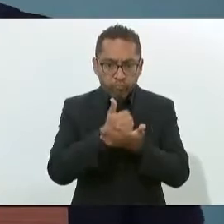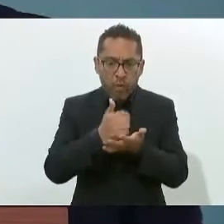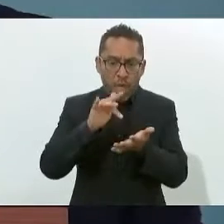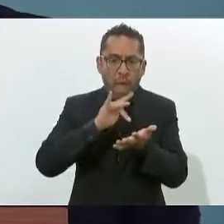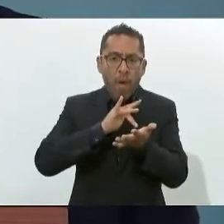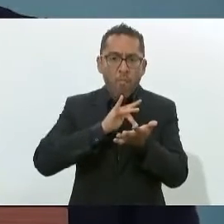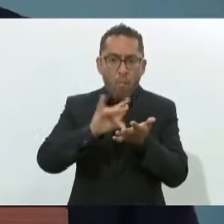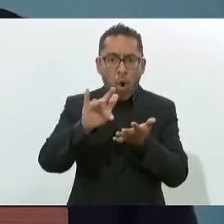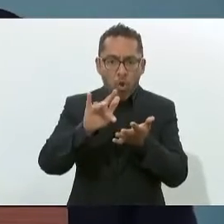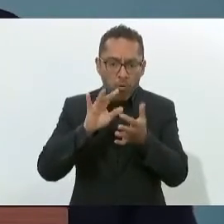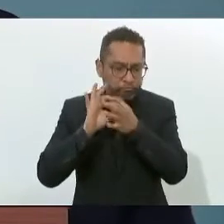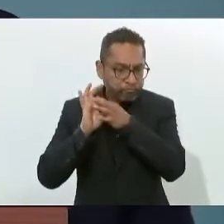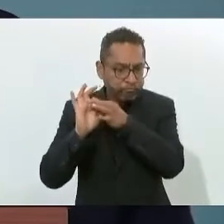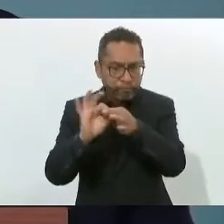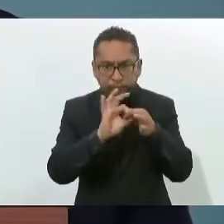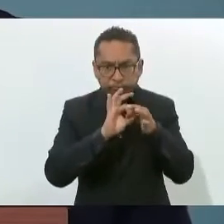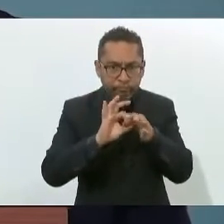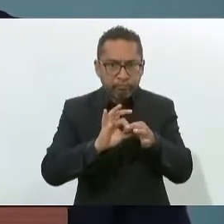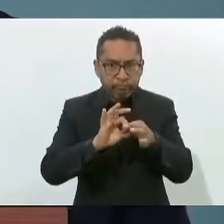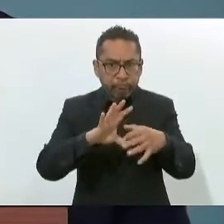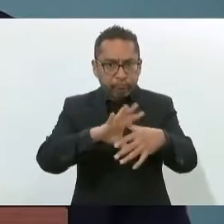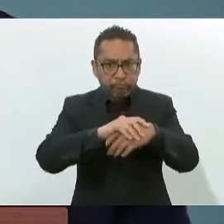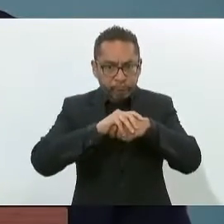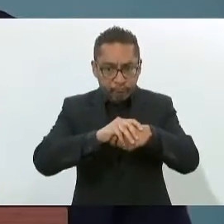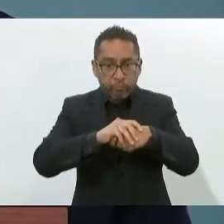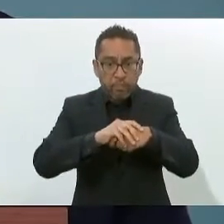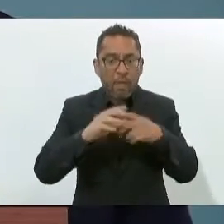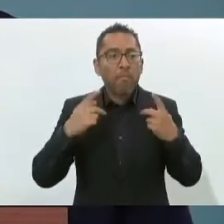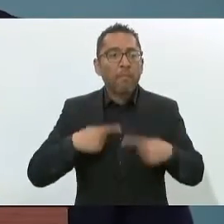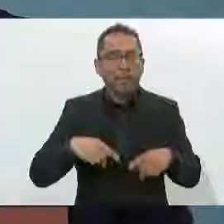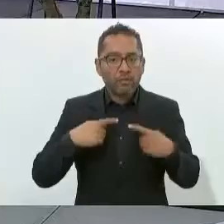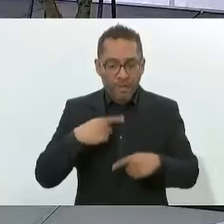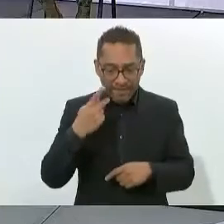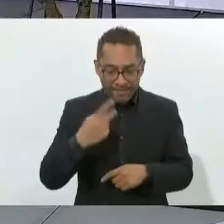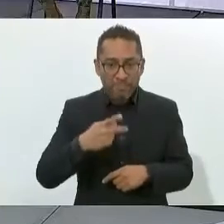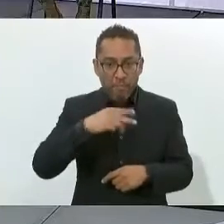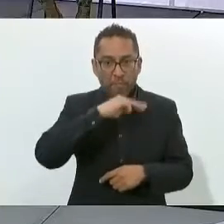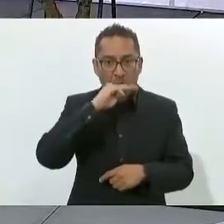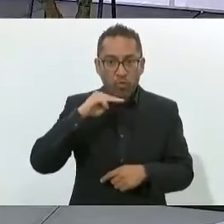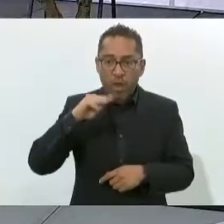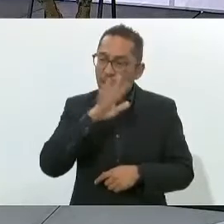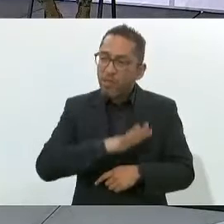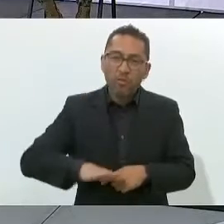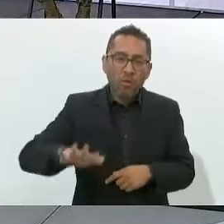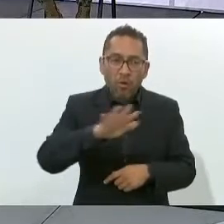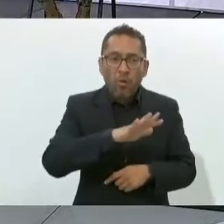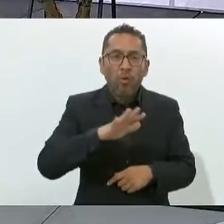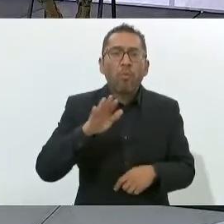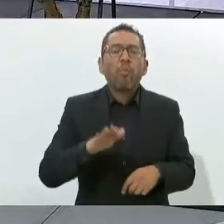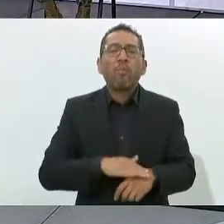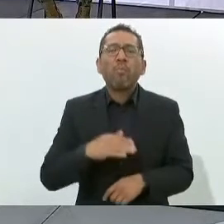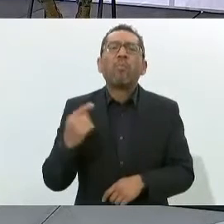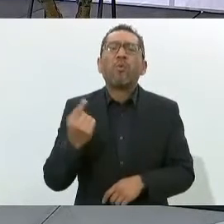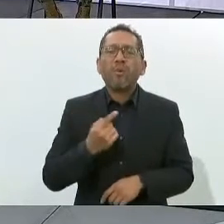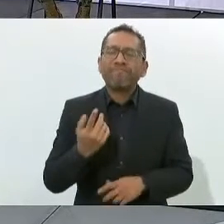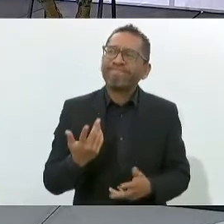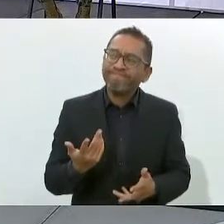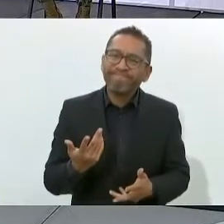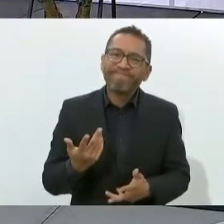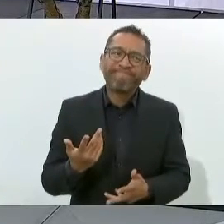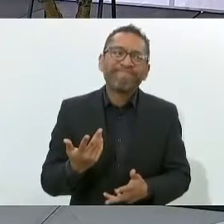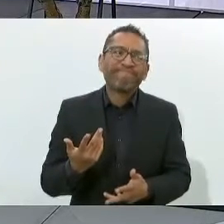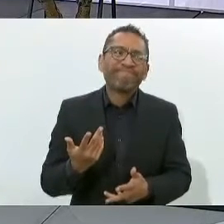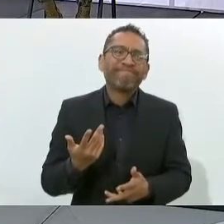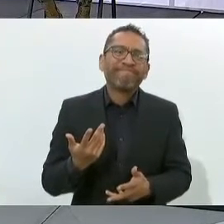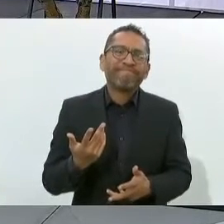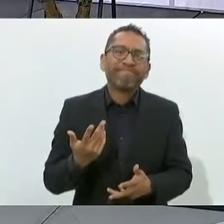todos los habitantes de esta región de Michoacán, porque en los últimos tiempos esta es una de